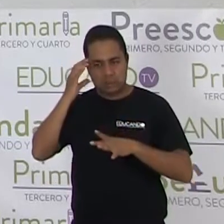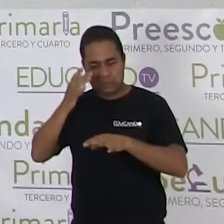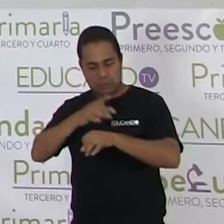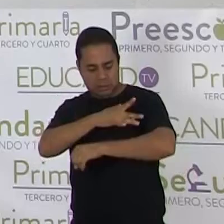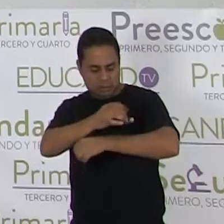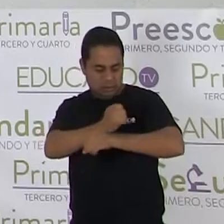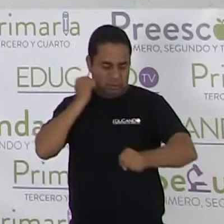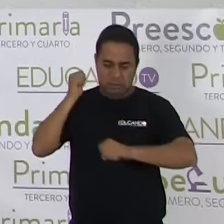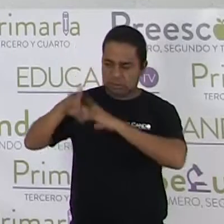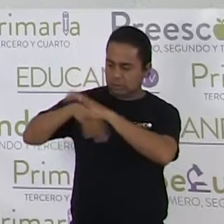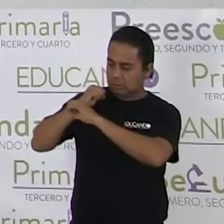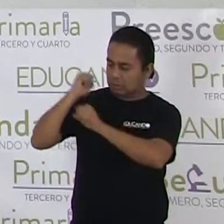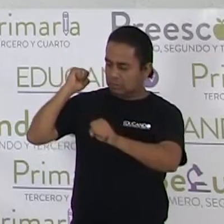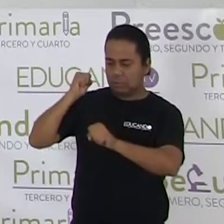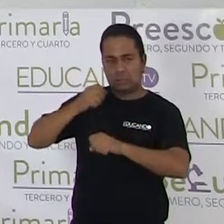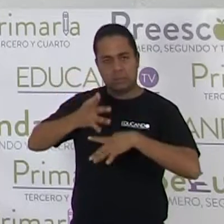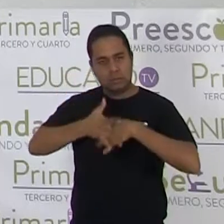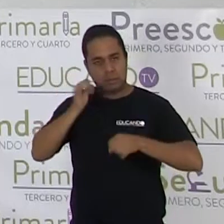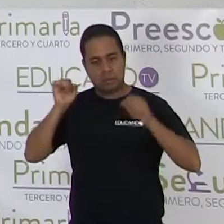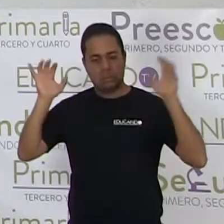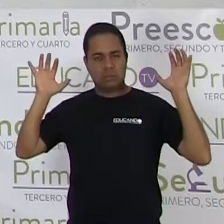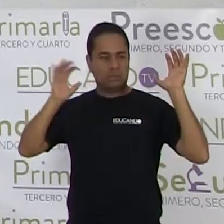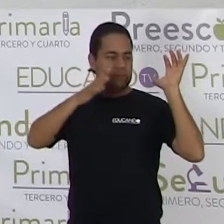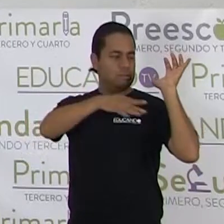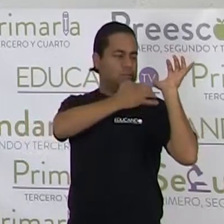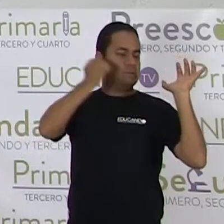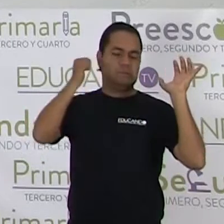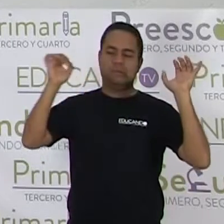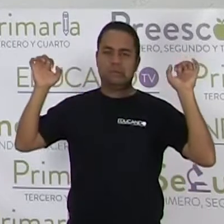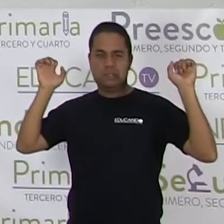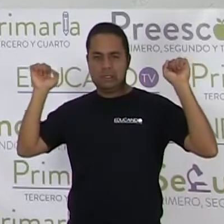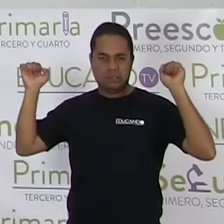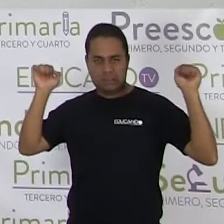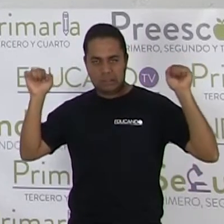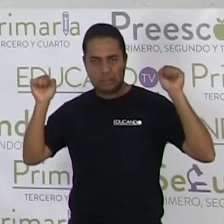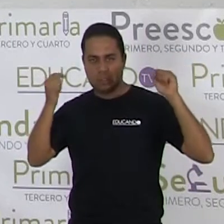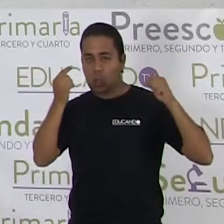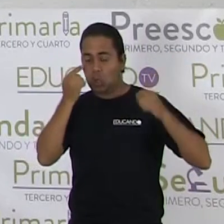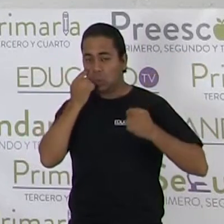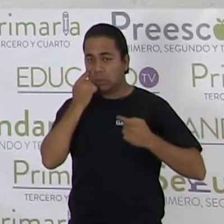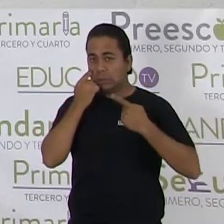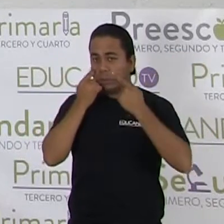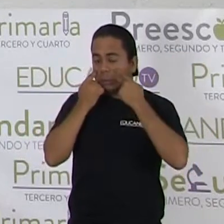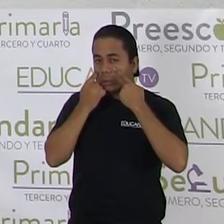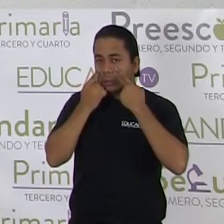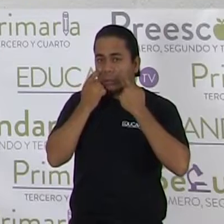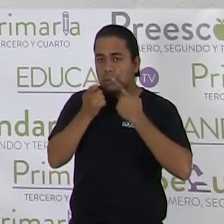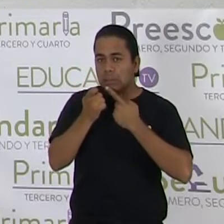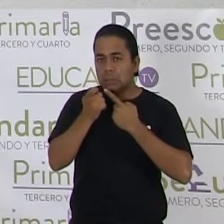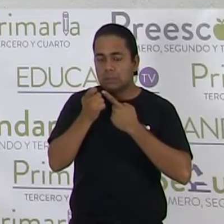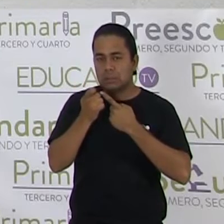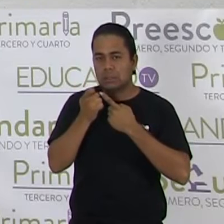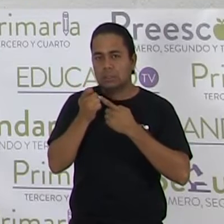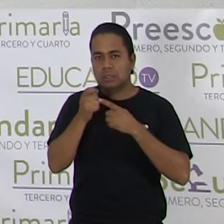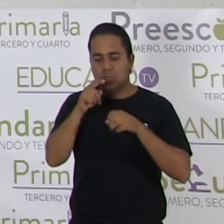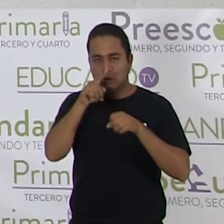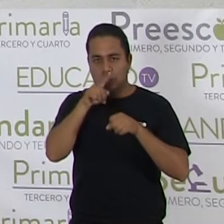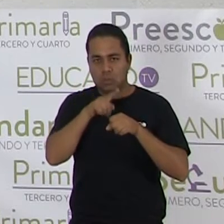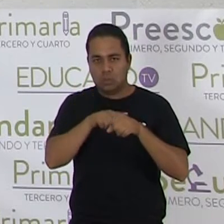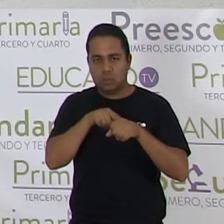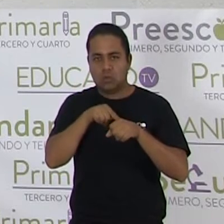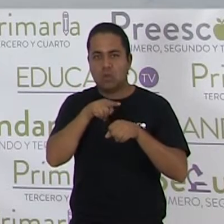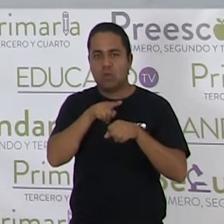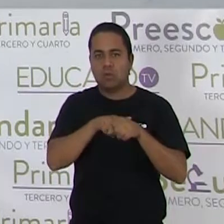las manos, grandes y claras. Sus ojos hechos color sangre